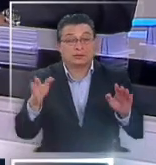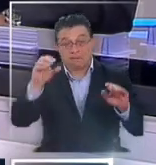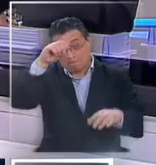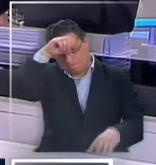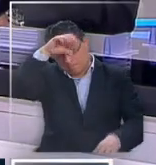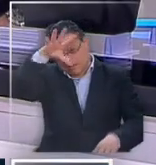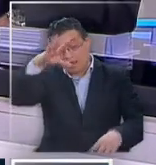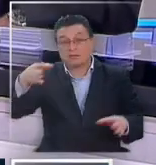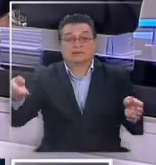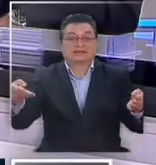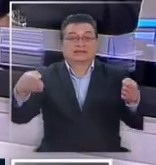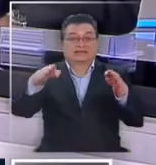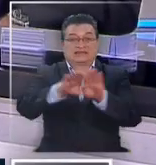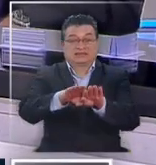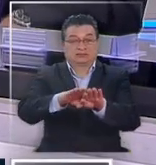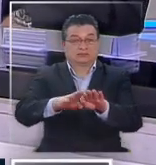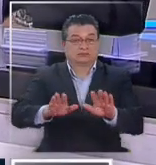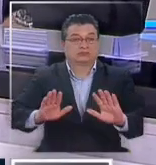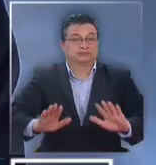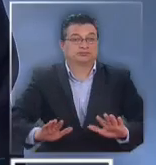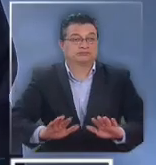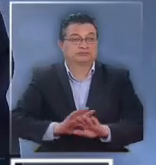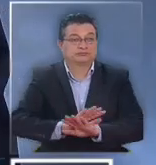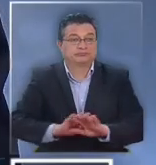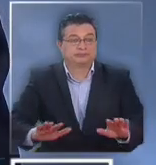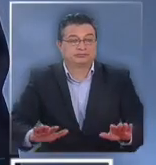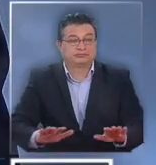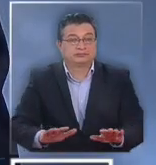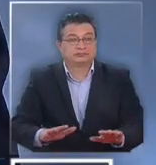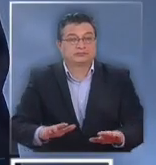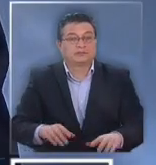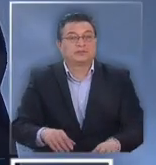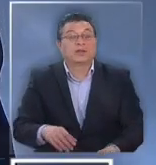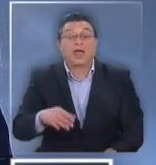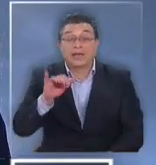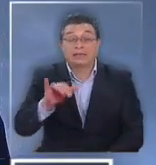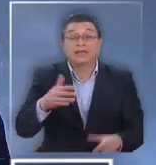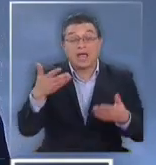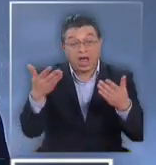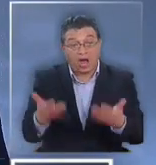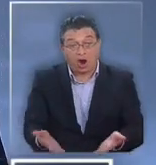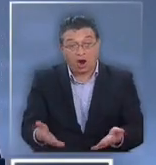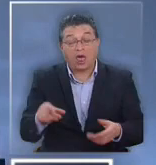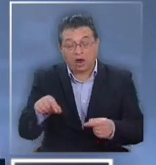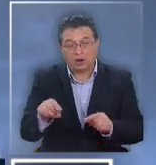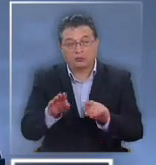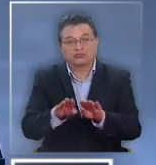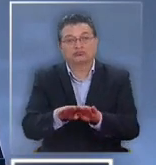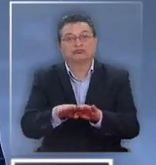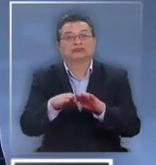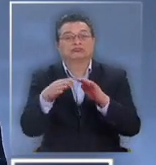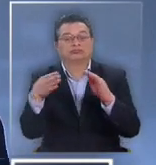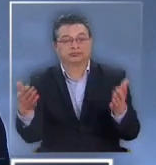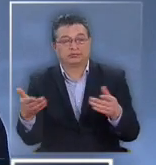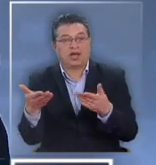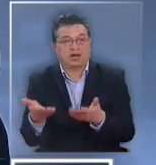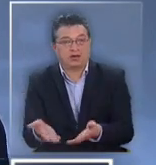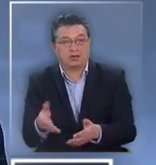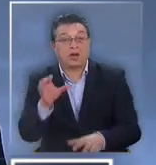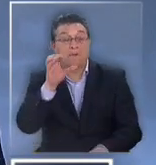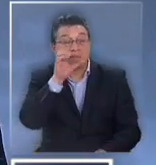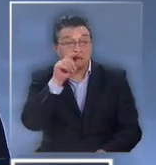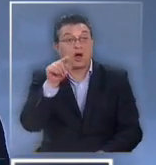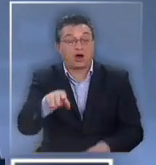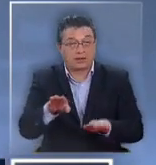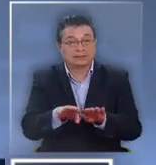minas y de manera industria y ahora la está reabriendo porque pero está